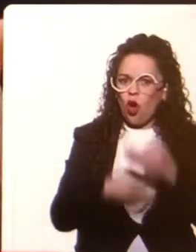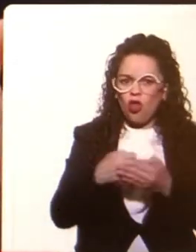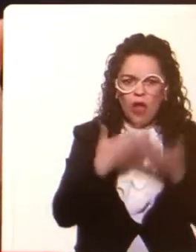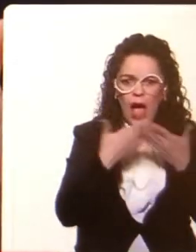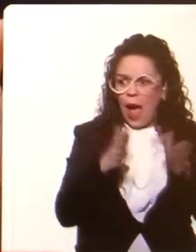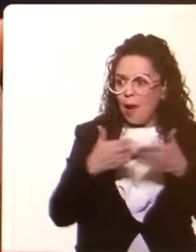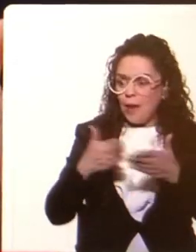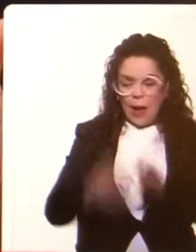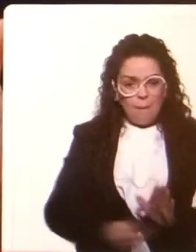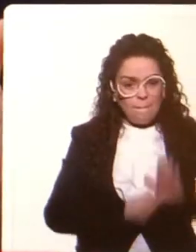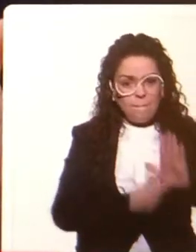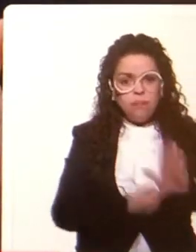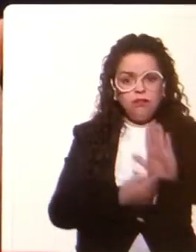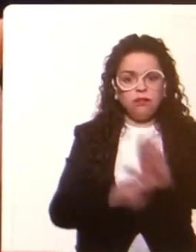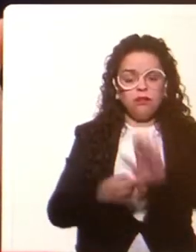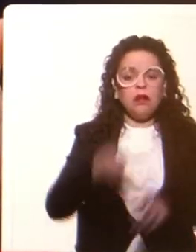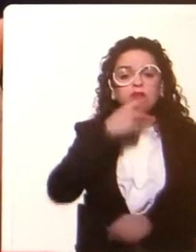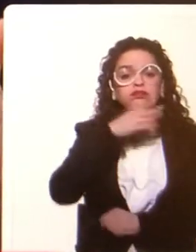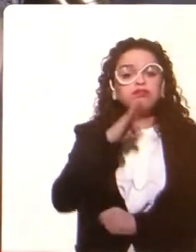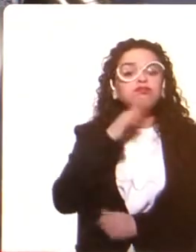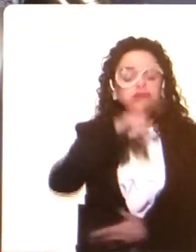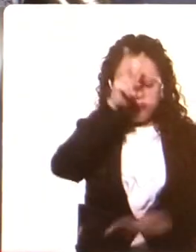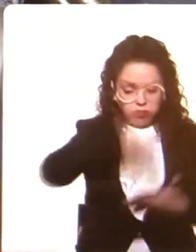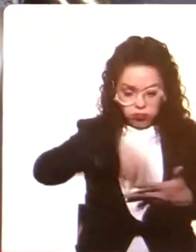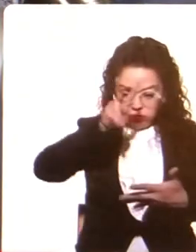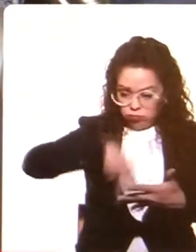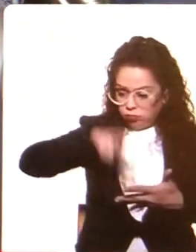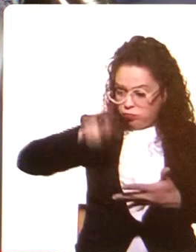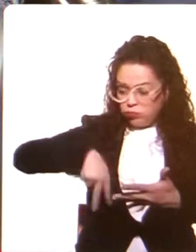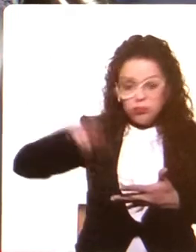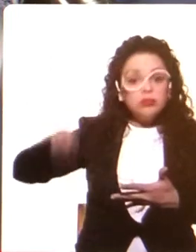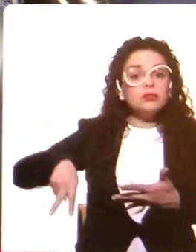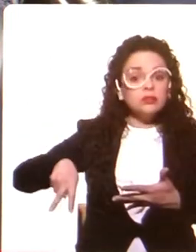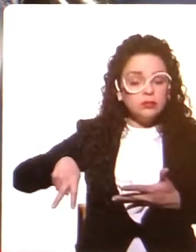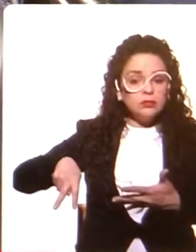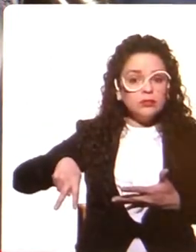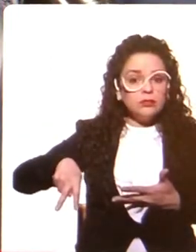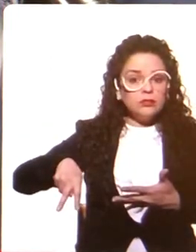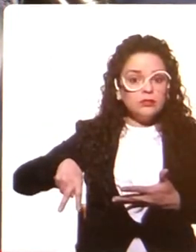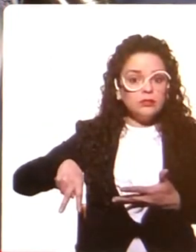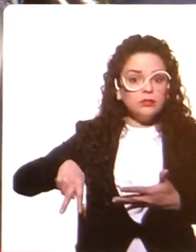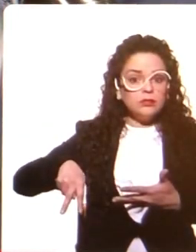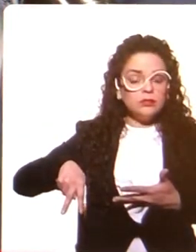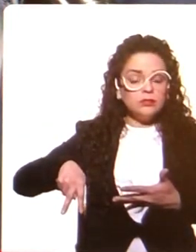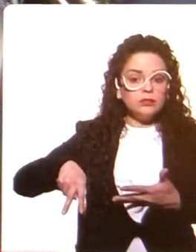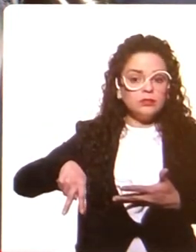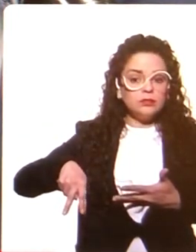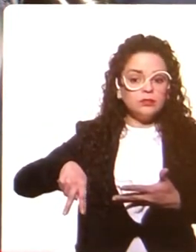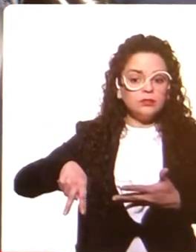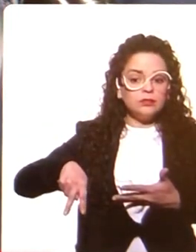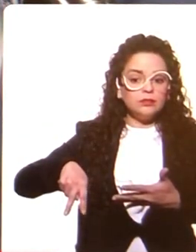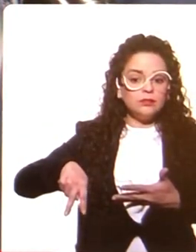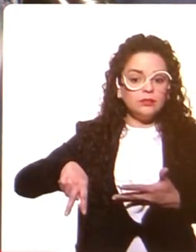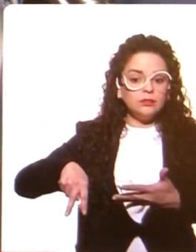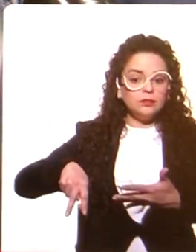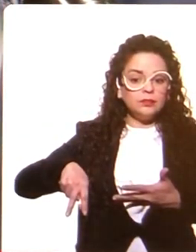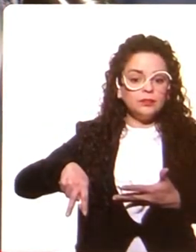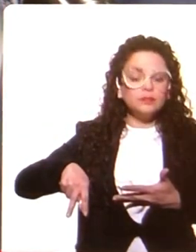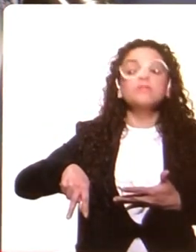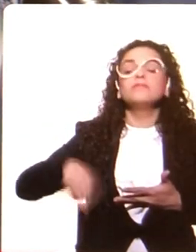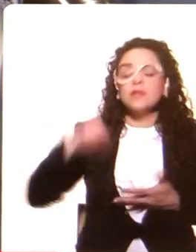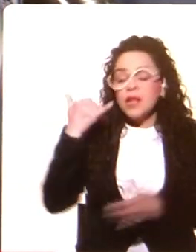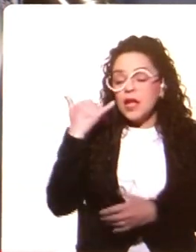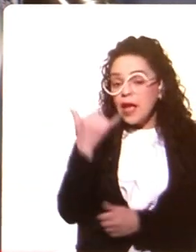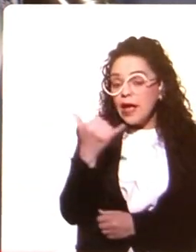increíble ahora le están volteando a los papás de Ayotzinapa se los están volteando al presidente López Obrador cuando el